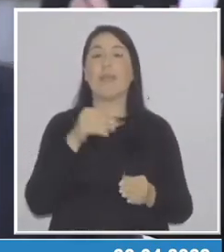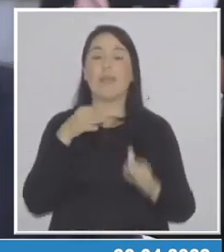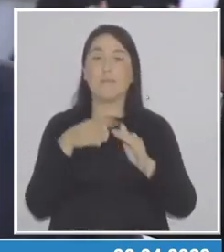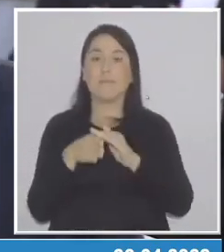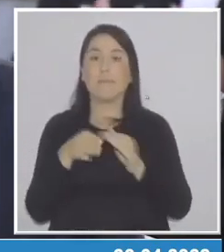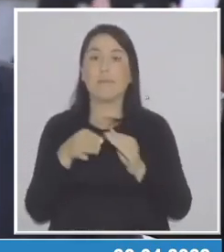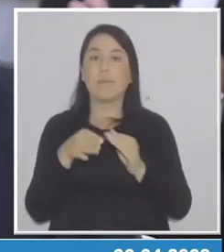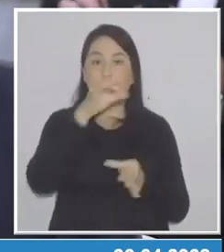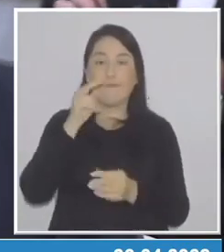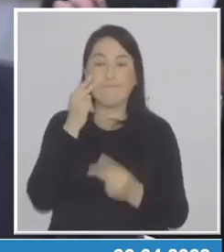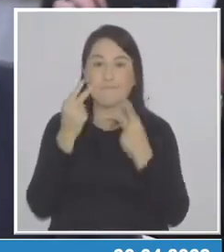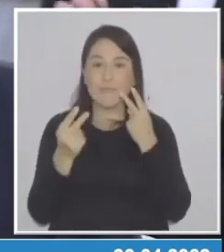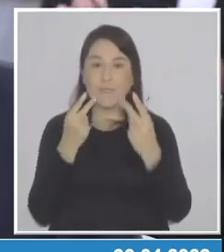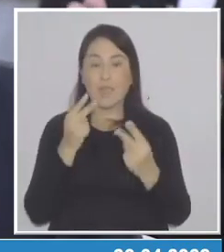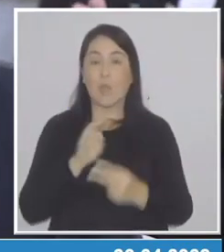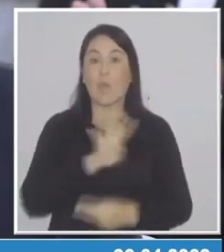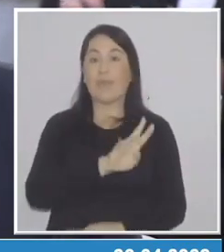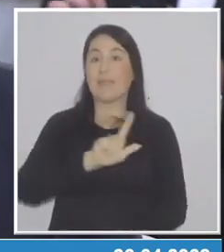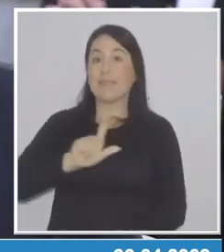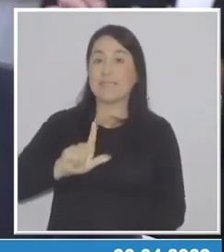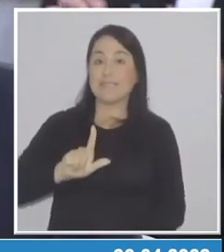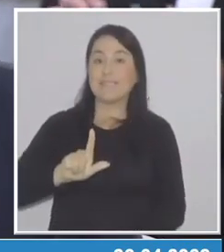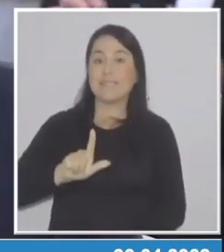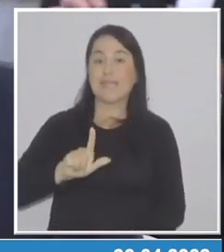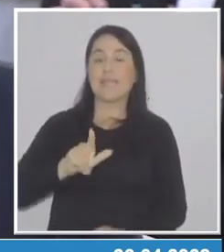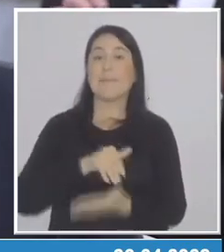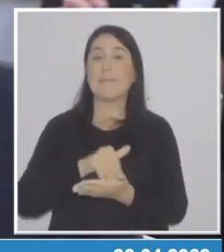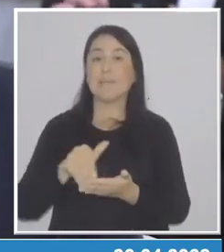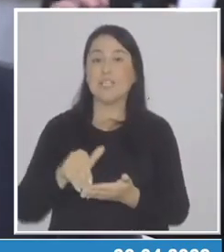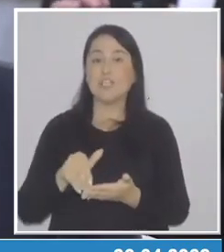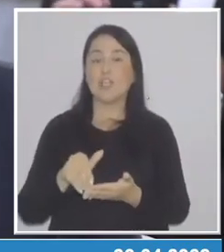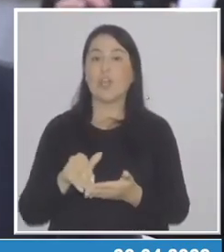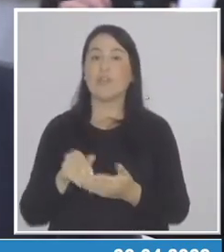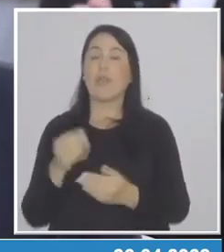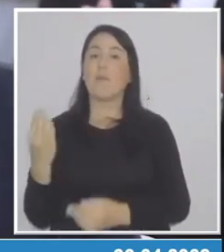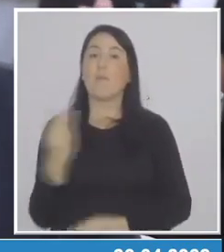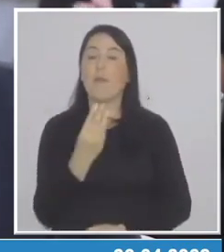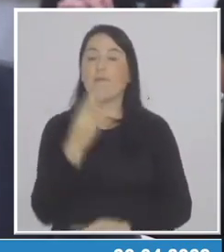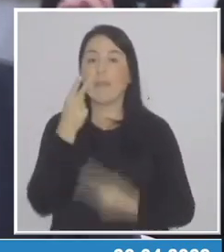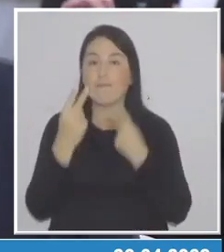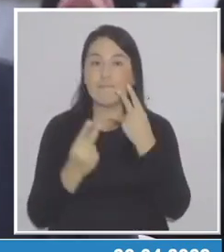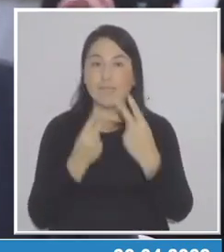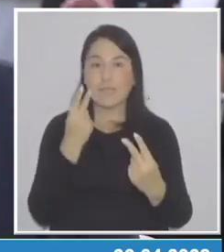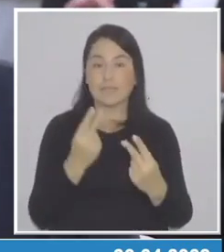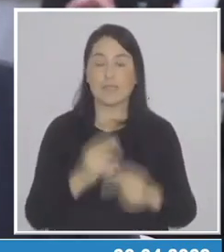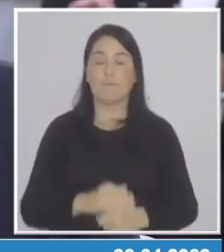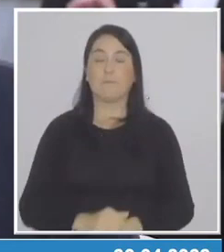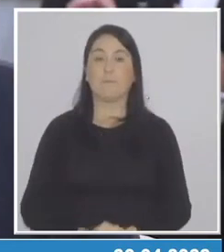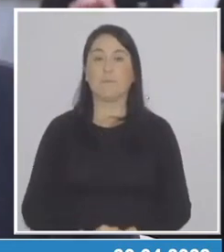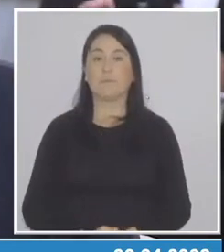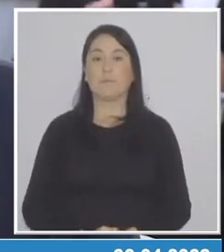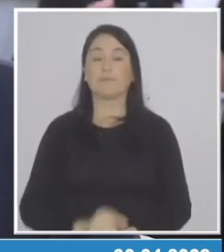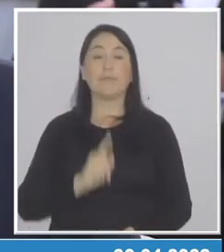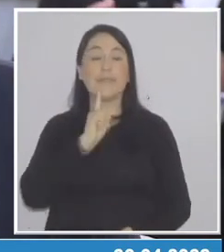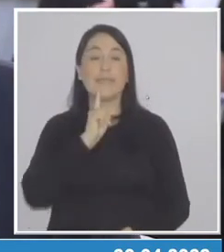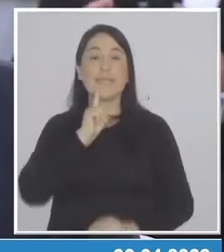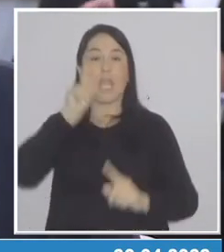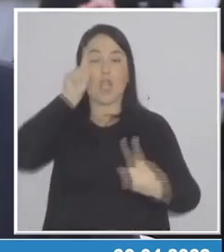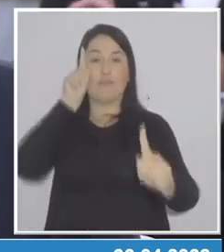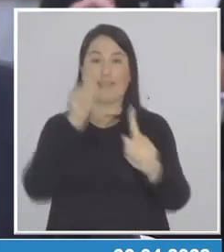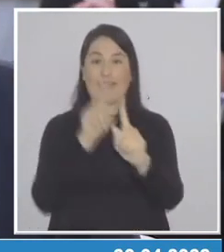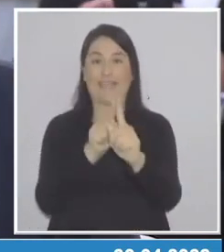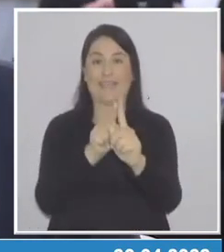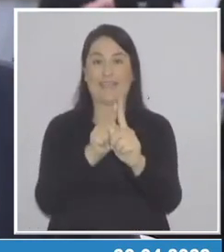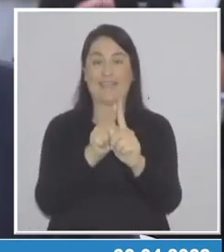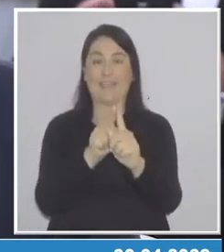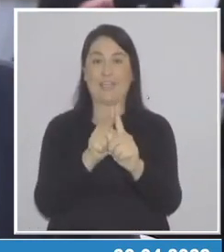47 millones de páginas vistas. Historia política y legislativa, que tiene por objeto relevar